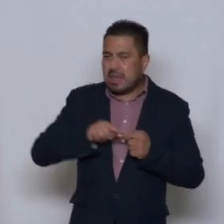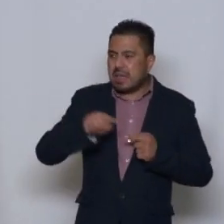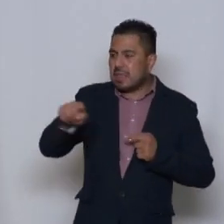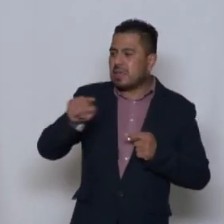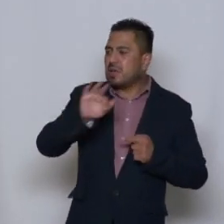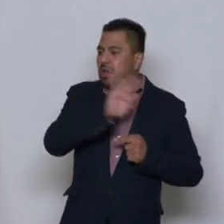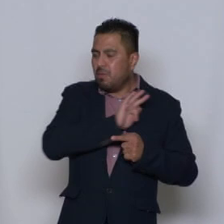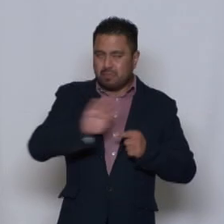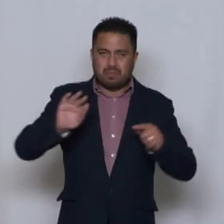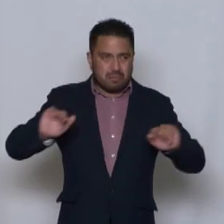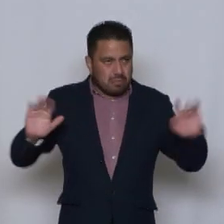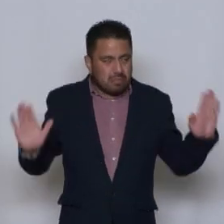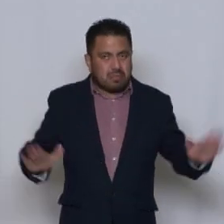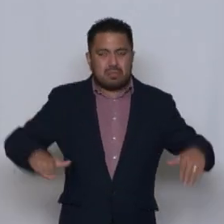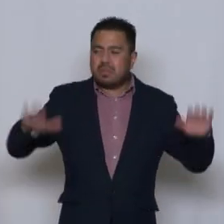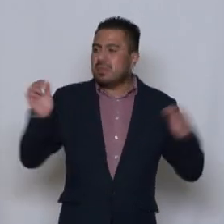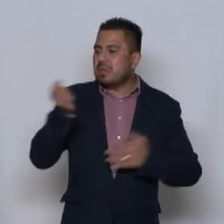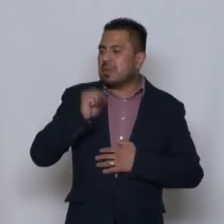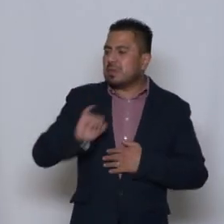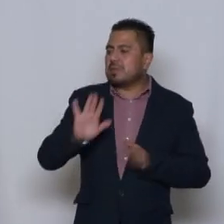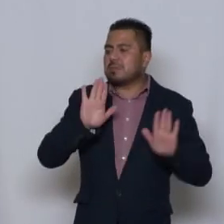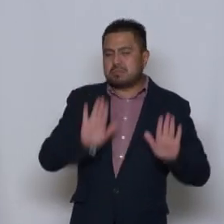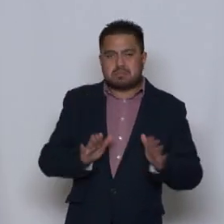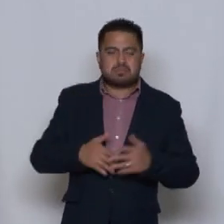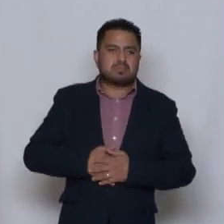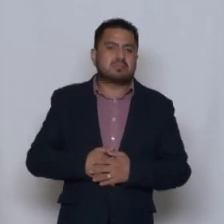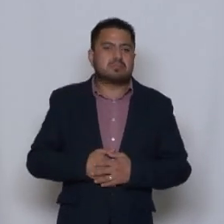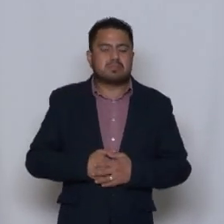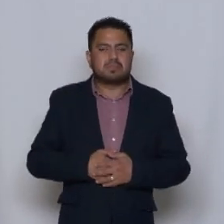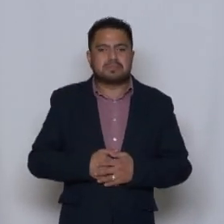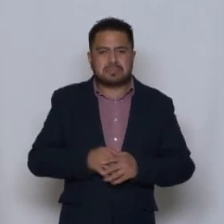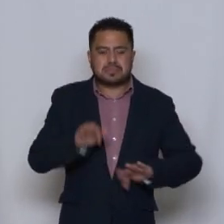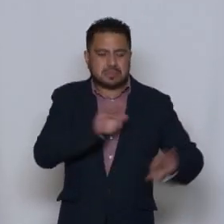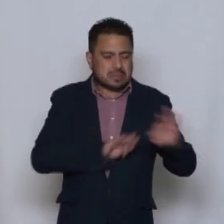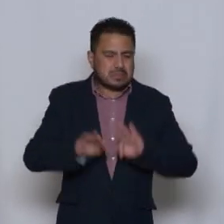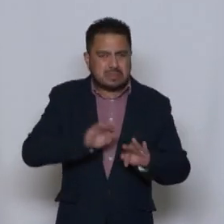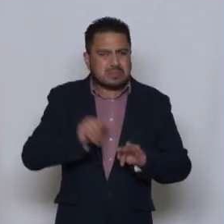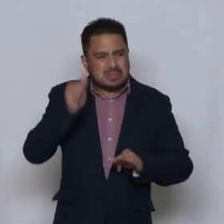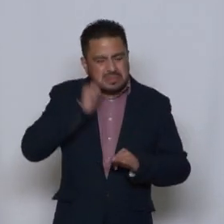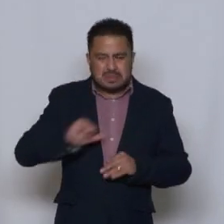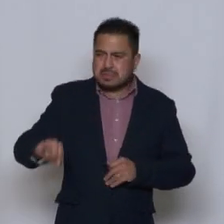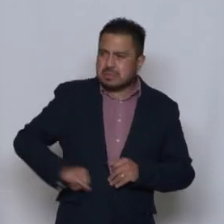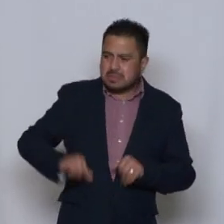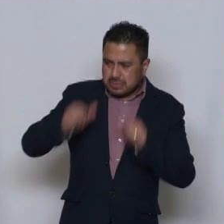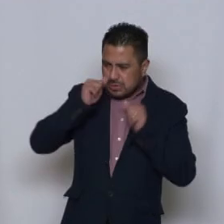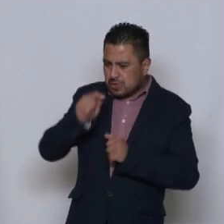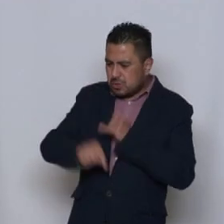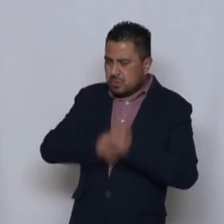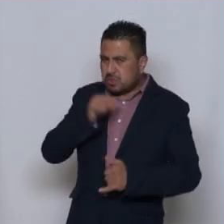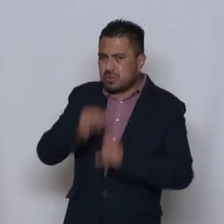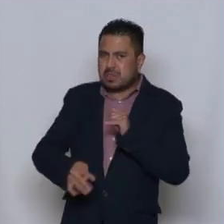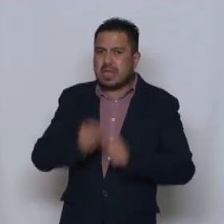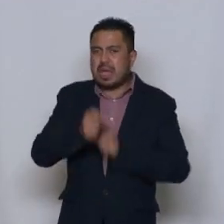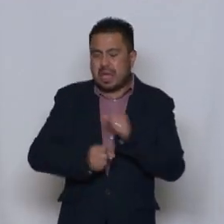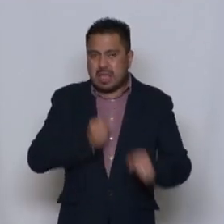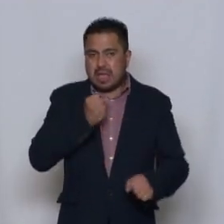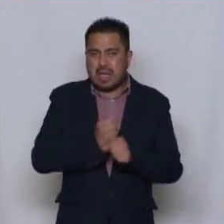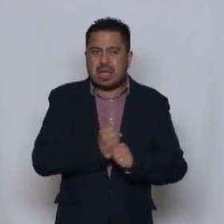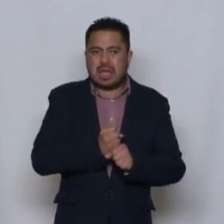puede volar, ¿sí? De hecho, la física se ha interesado mucho en los últimos